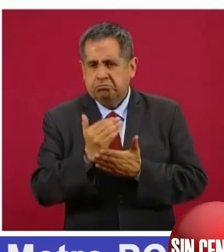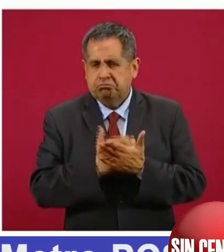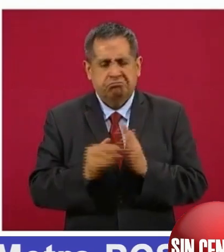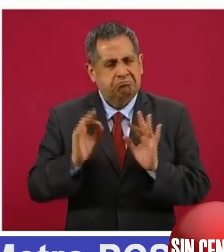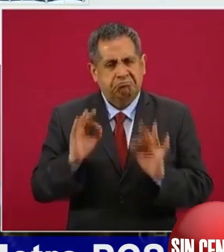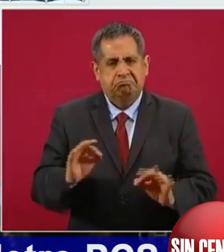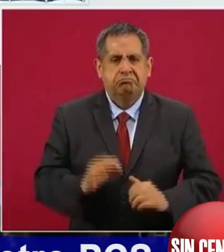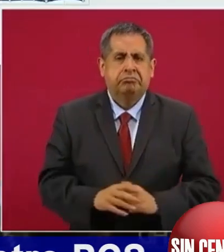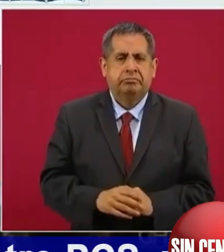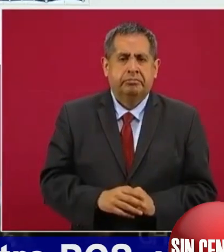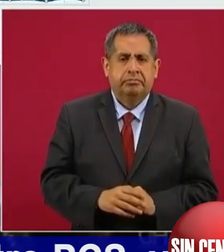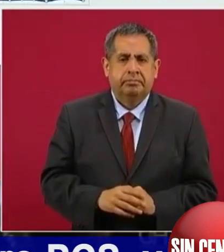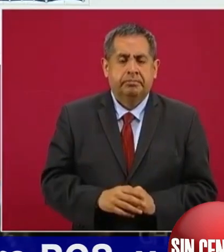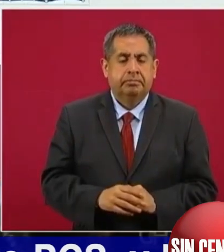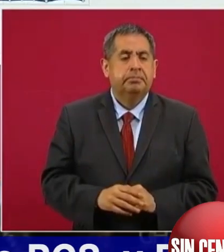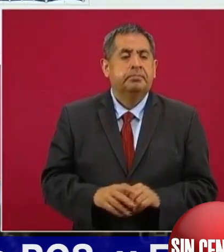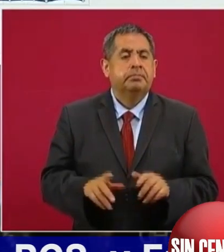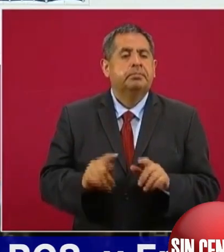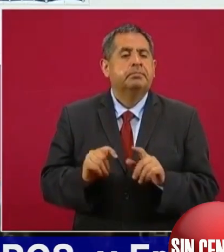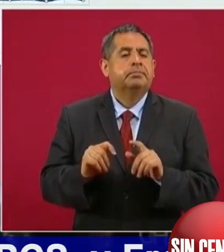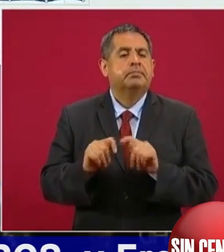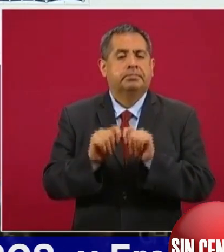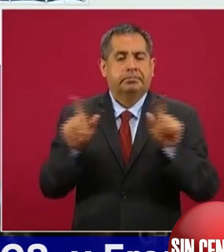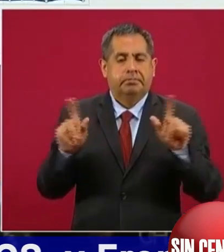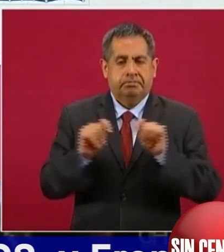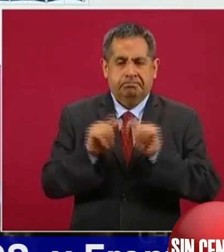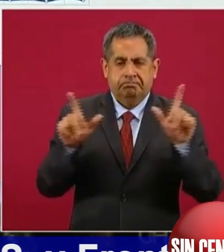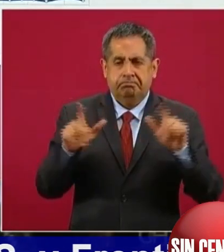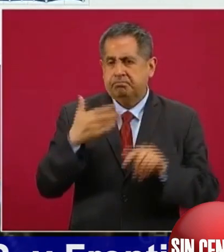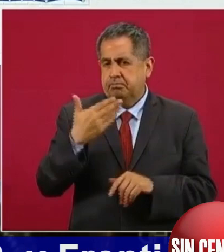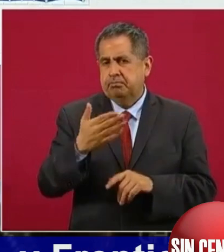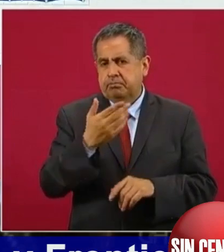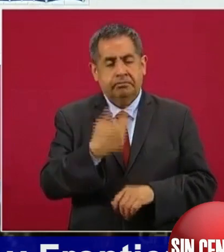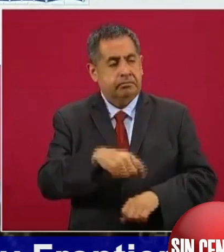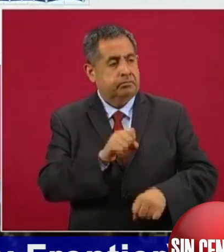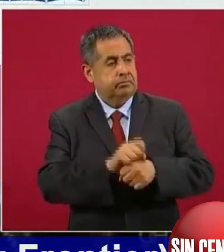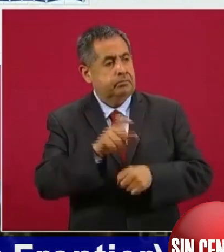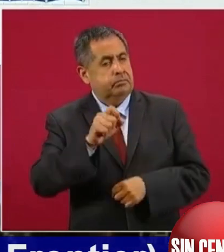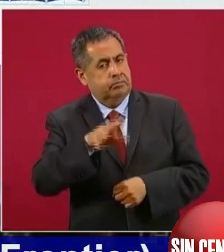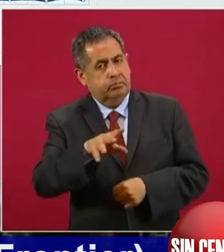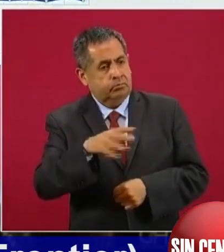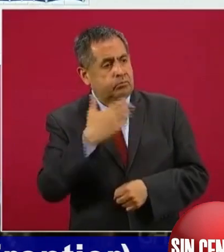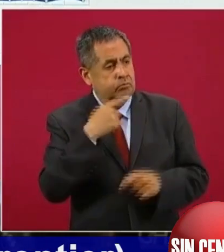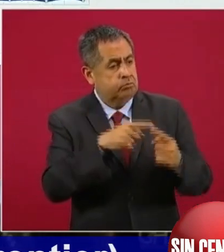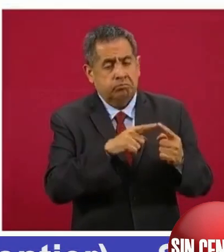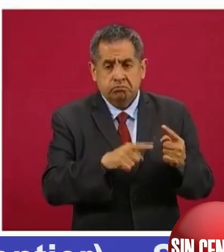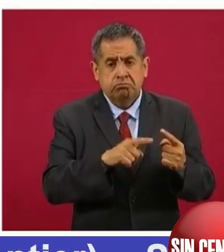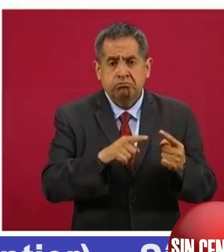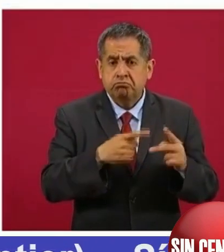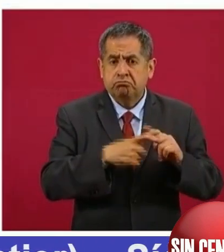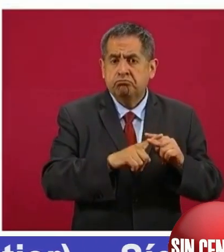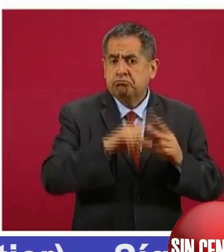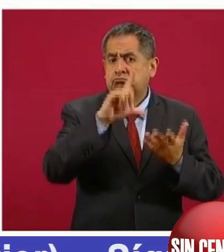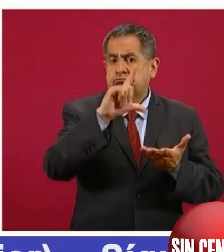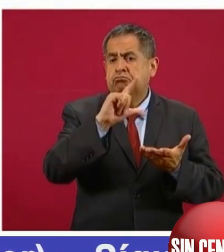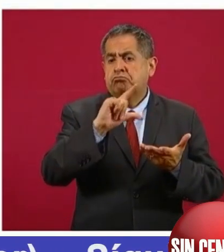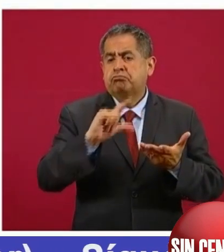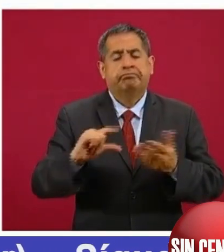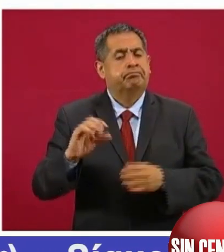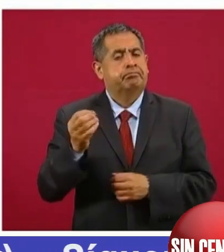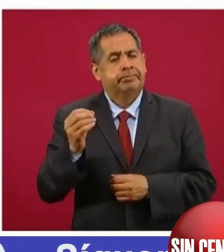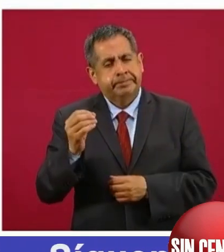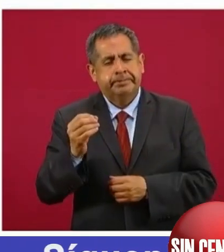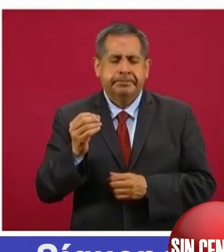siguiente. Tlaxcala también va muy bien, desde la semana 29 llegó al punto máximo, ha tenido reducción sostenida. En el mes de octubre un poco